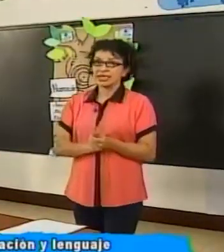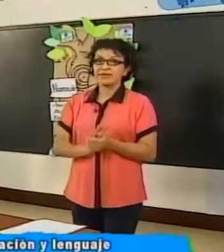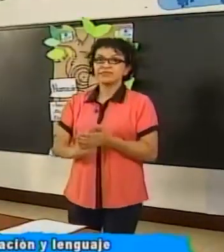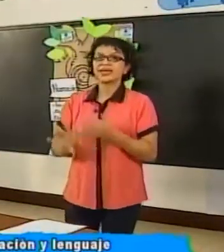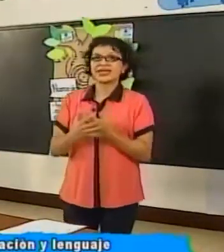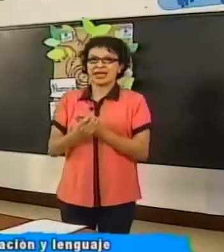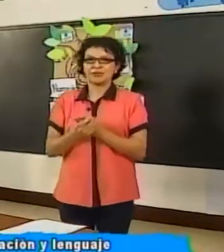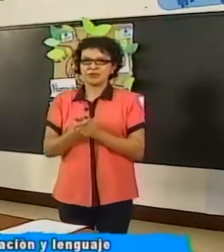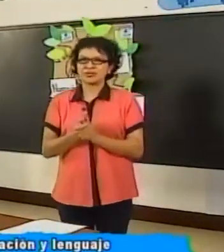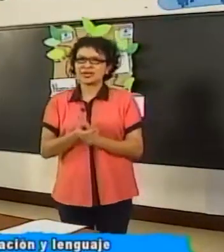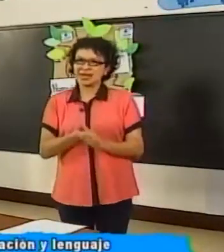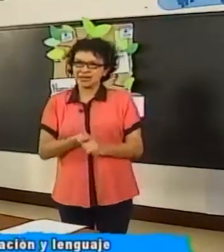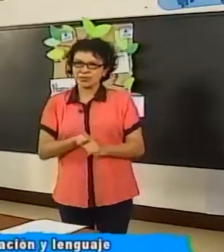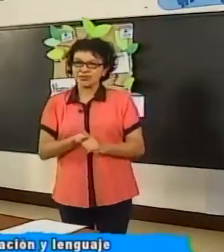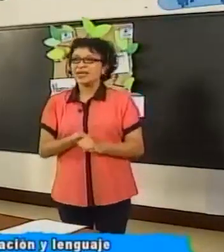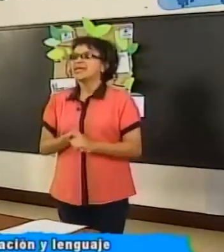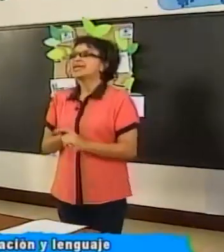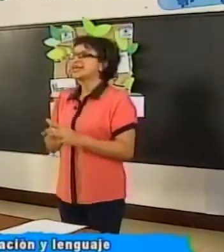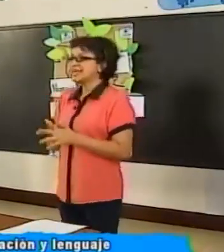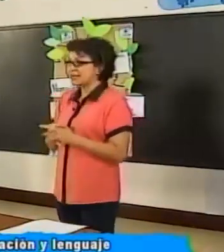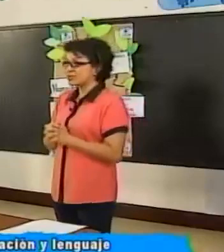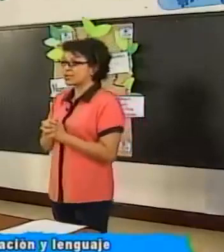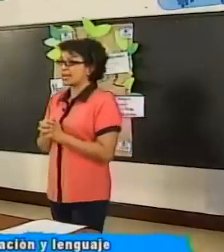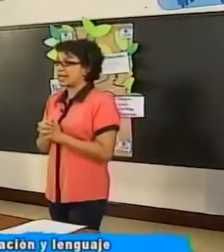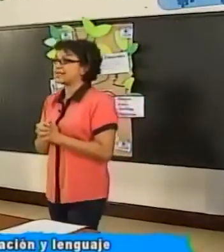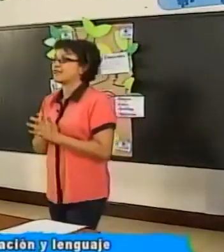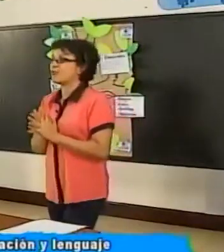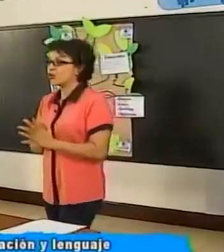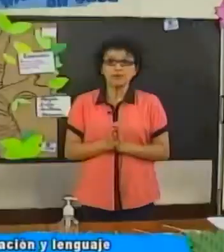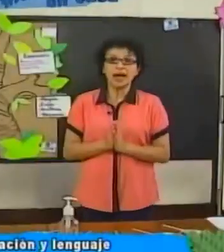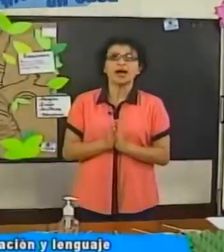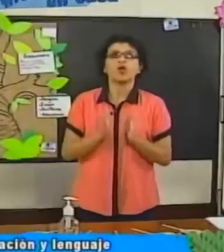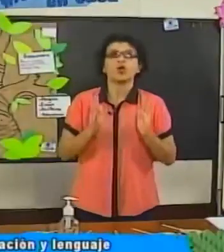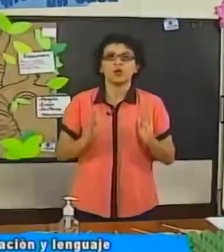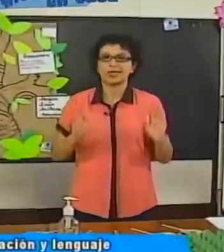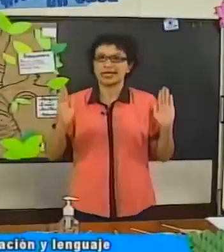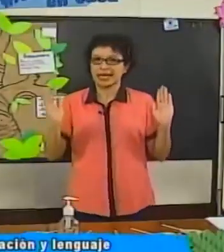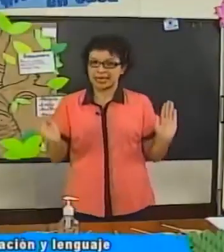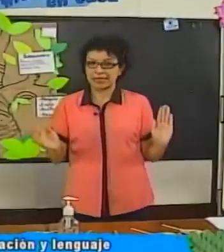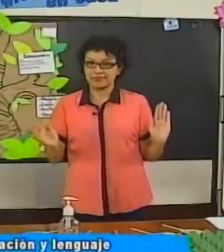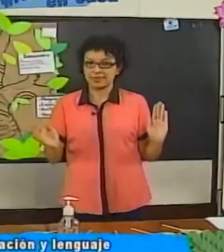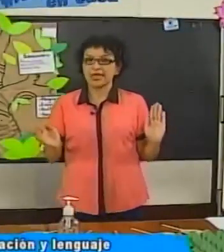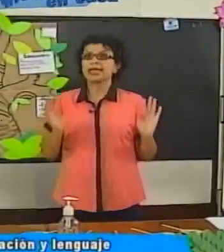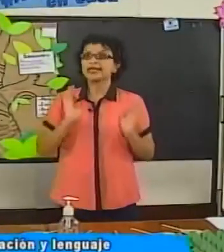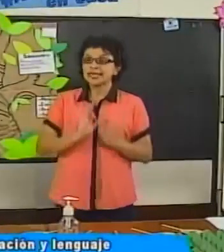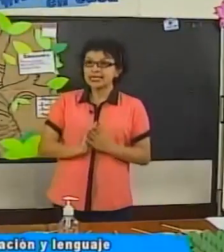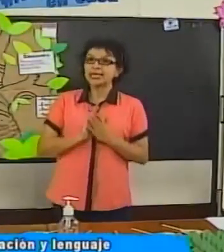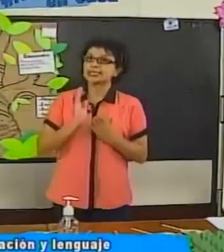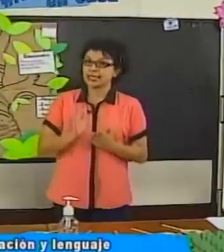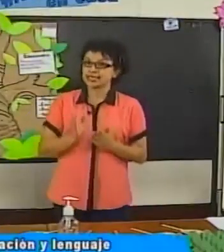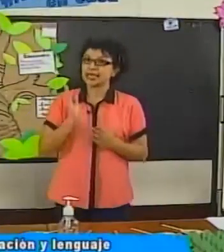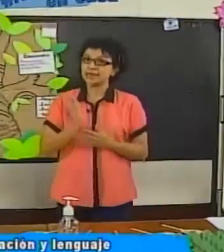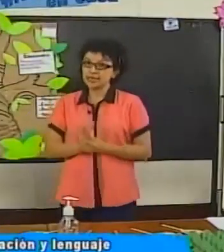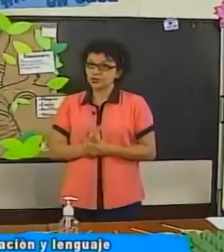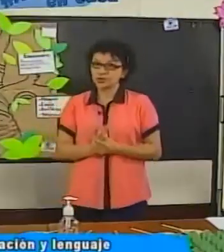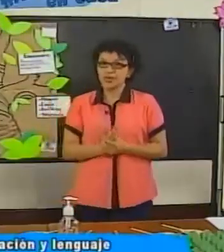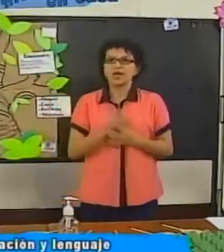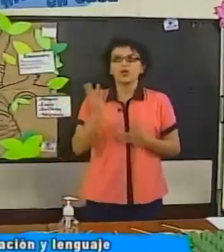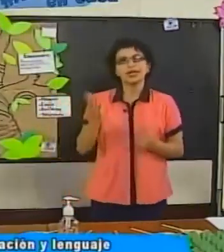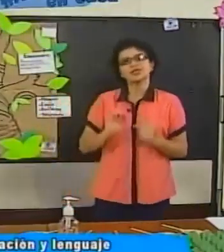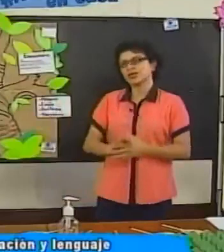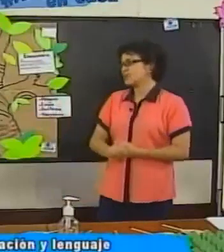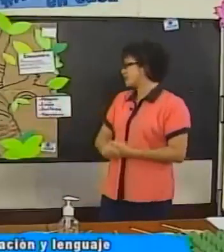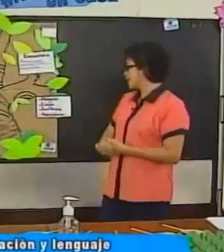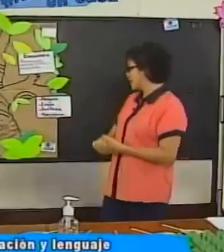Recuérdate que ya lo hemos trabajado. Y que dijimos que era de forma ordenada. Que tenía tres elementos.